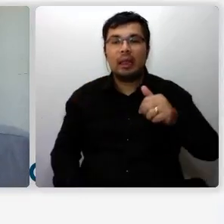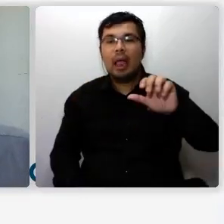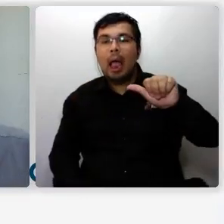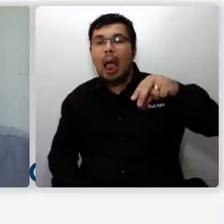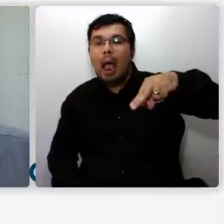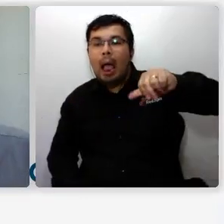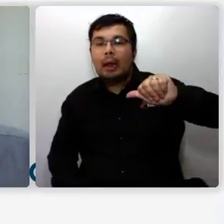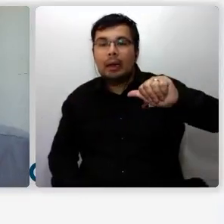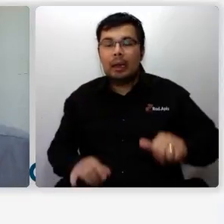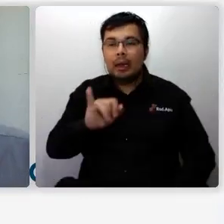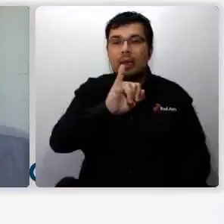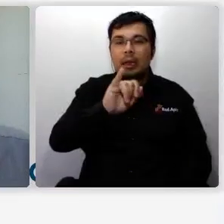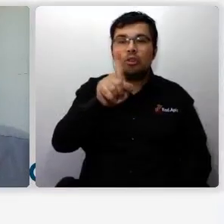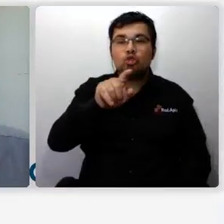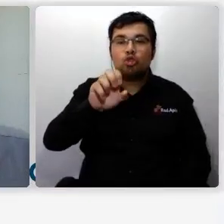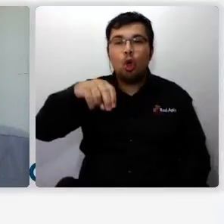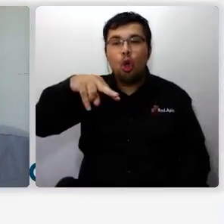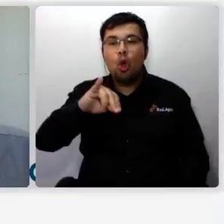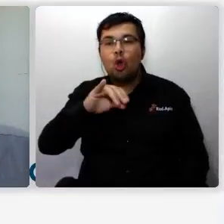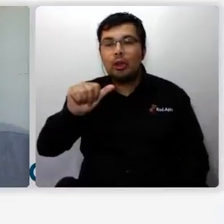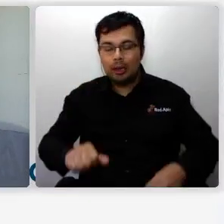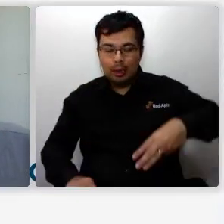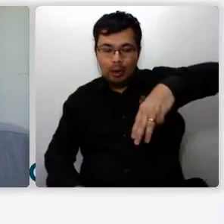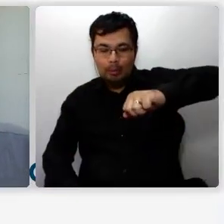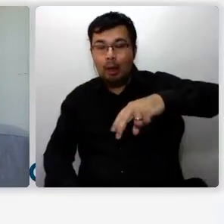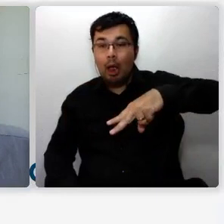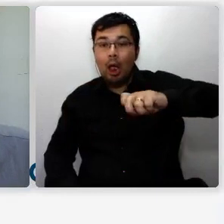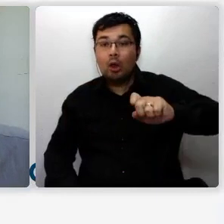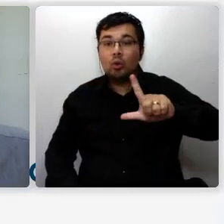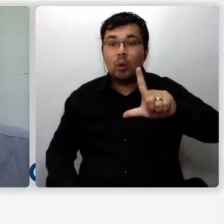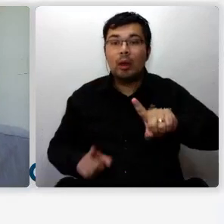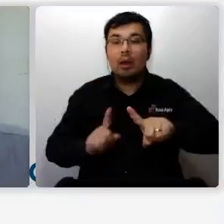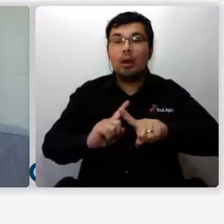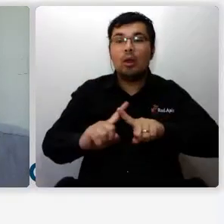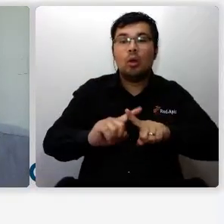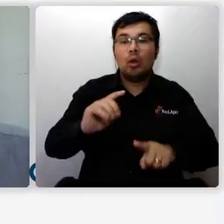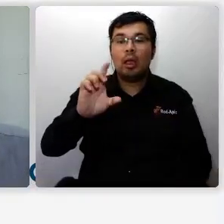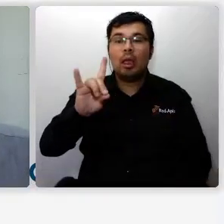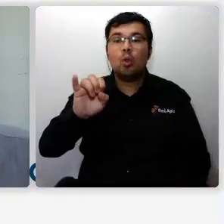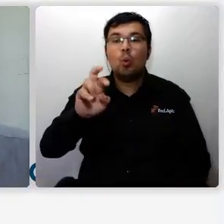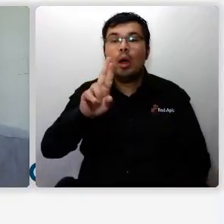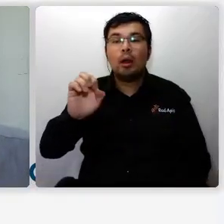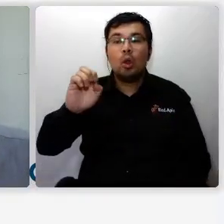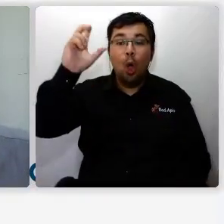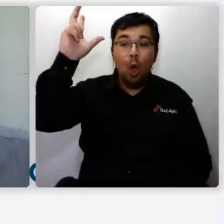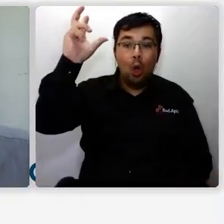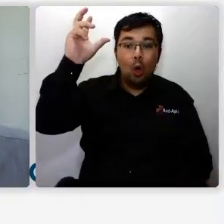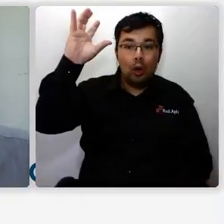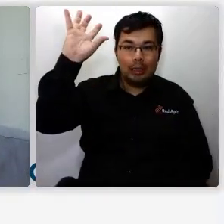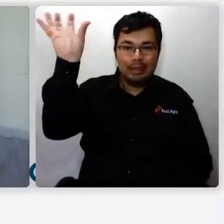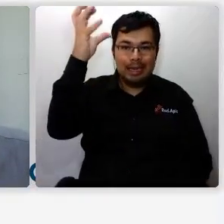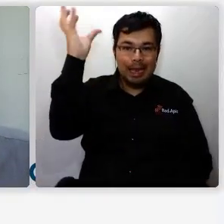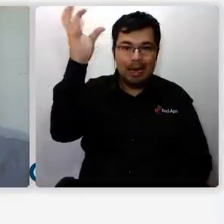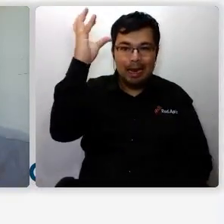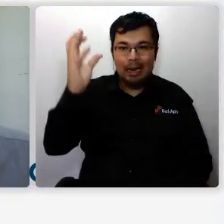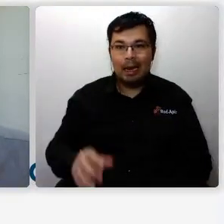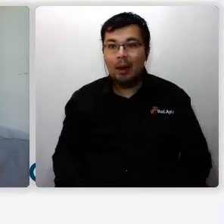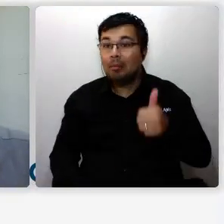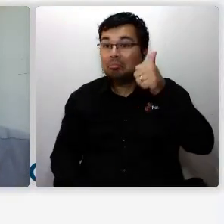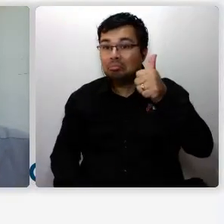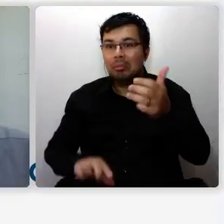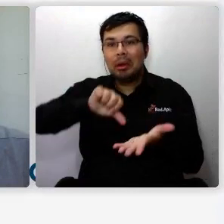Sonia Contreras, Manuel Salazar, Eduardo Devia nos dice: muy buenos días desde La Serena, al centro norte de nuestro país. Van también